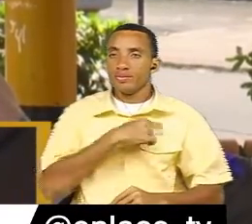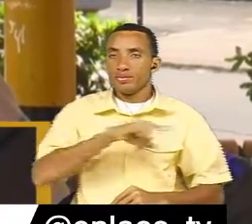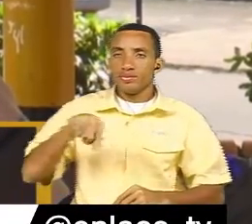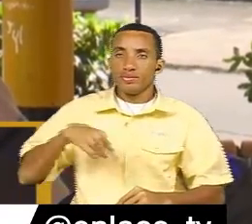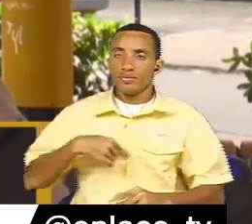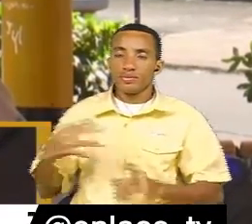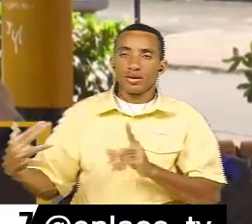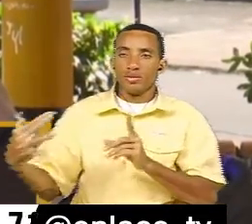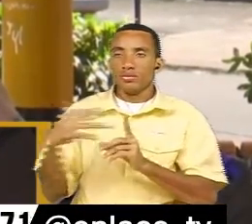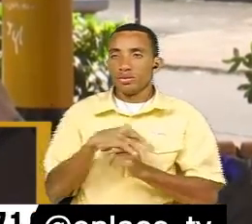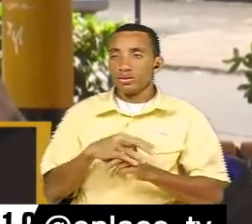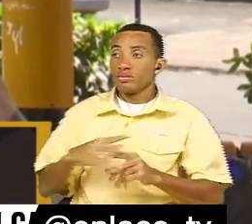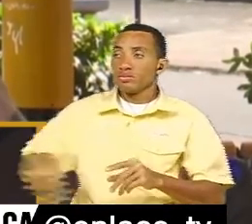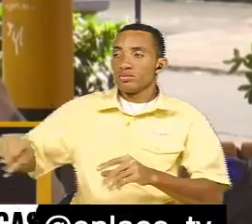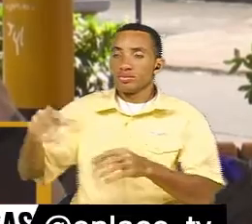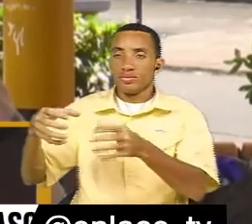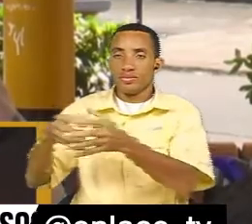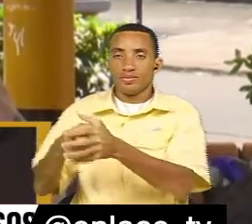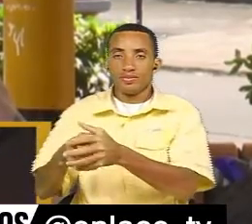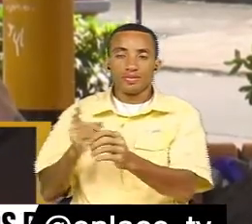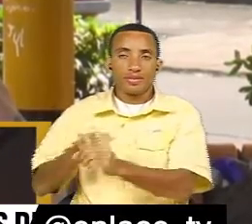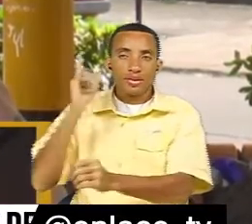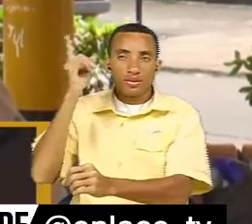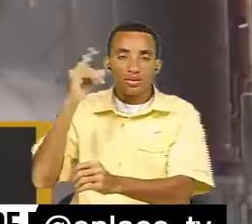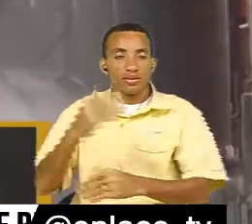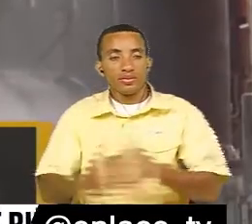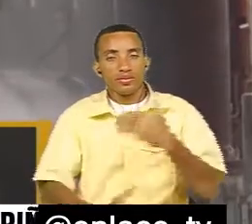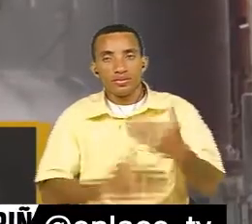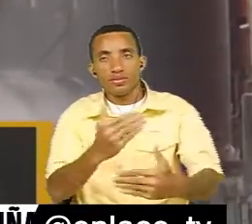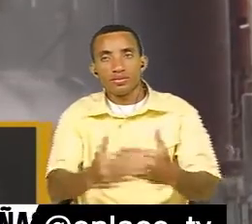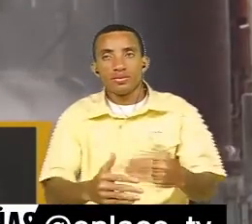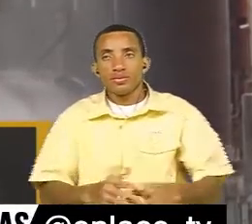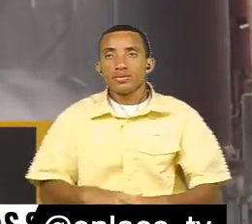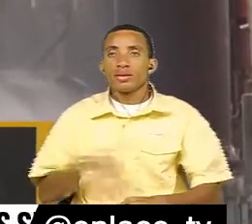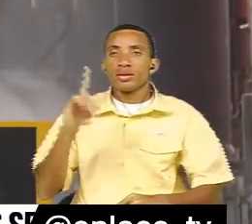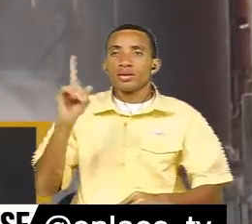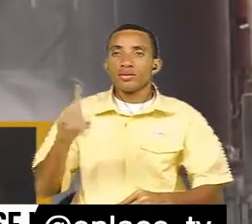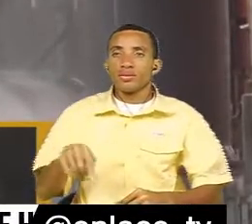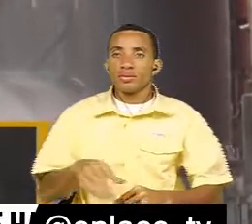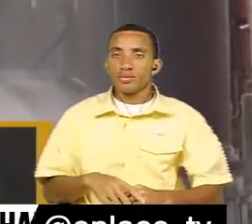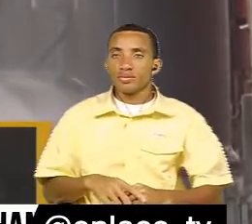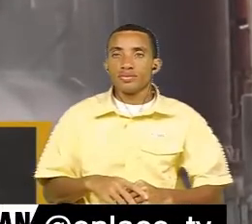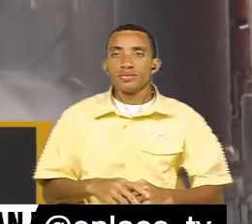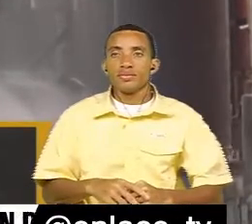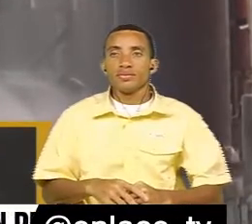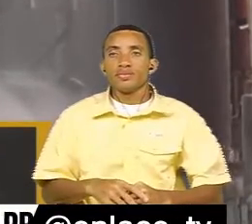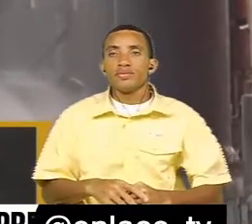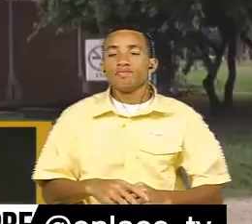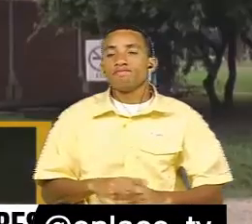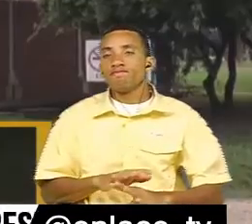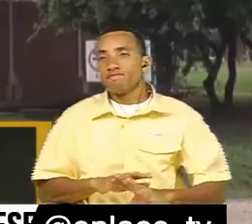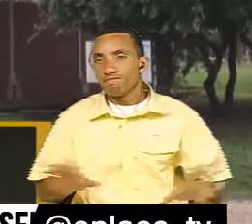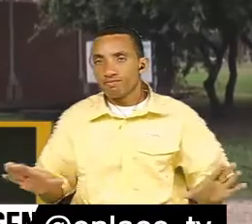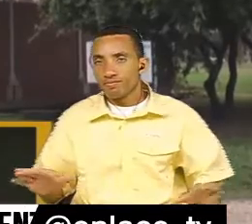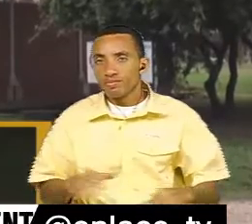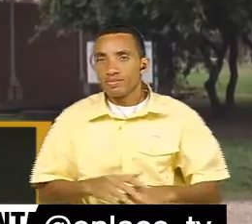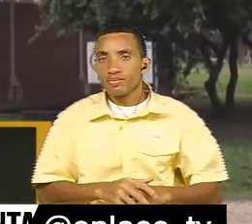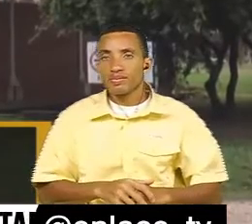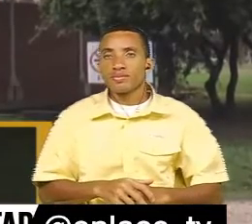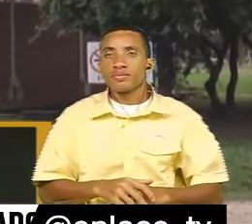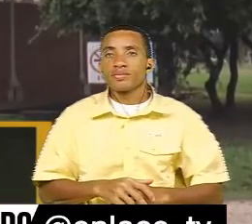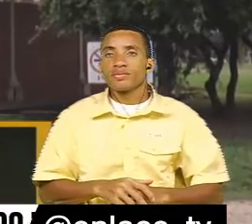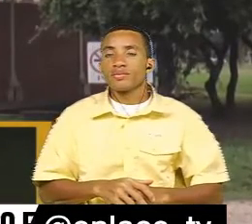víctimas de la clase política por este proceso que se está viviendo y que tomó más relieve en esta administración. La desidia y la, digamos,